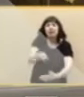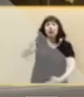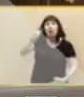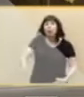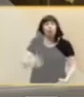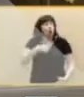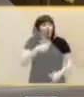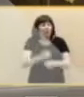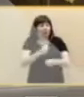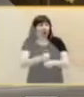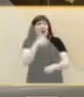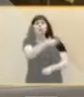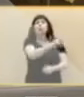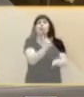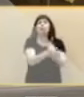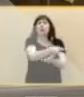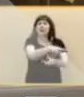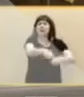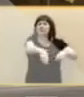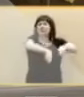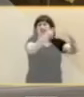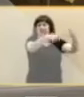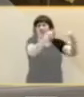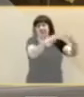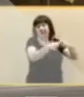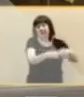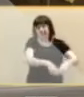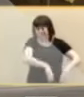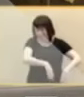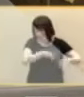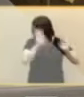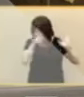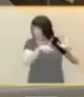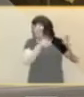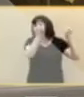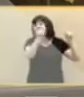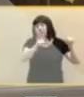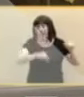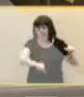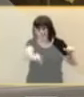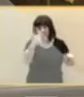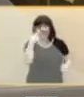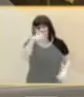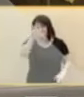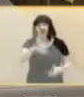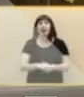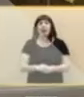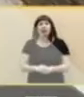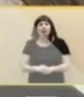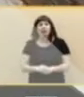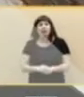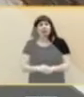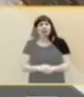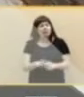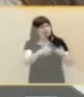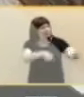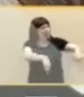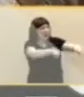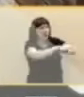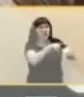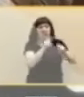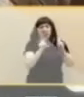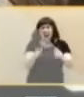Derecho, creo en la independencia de los jueces, y hay tres jueces que han deliberado. Y la parte más lesiva para el